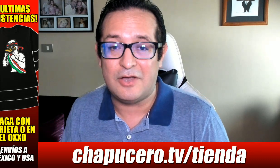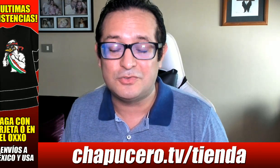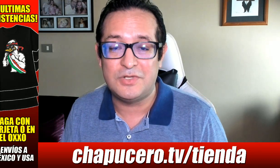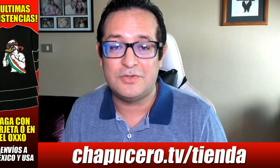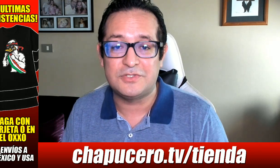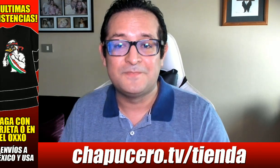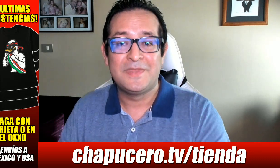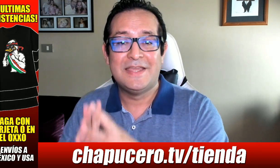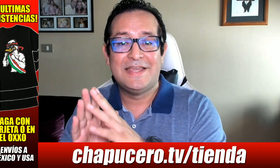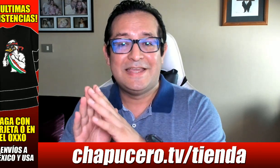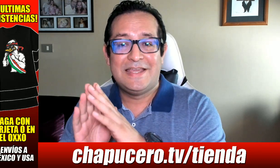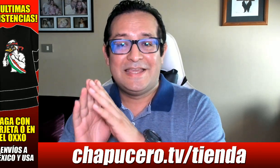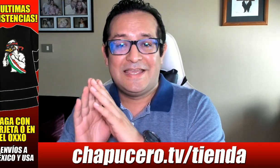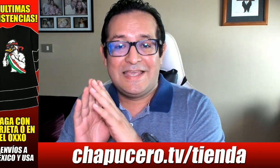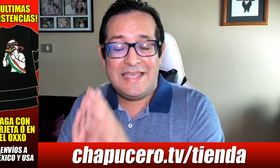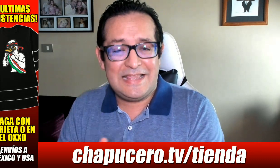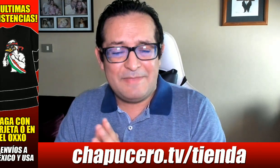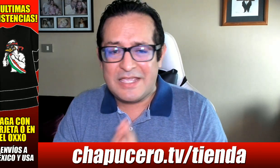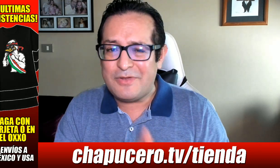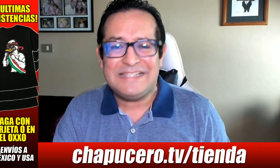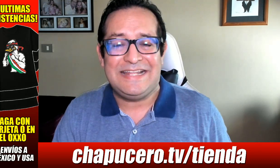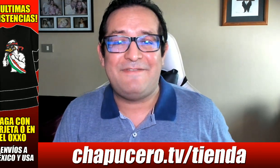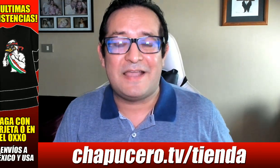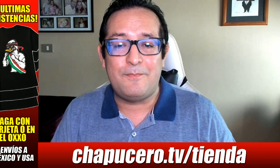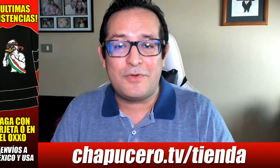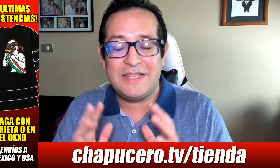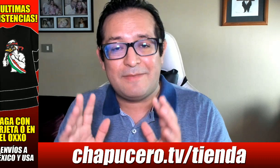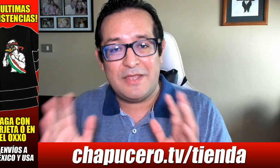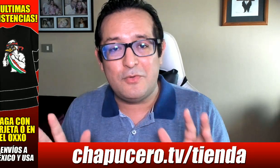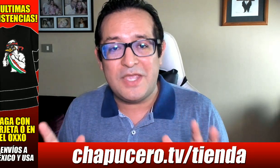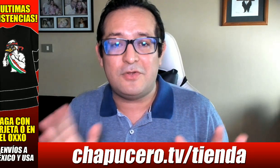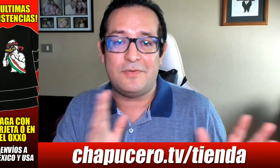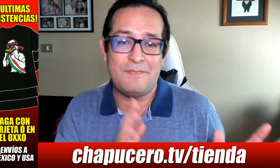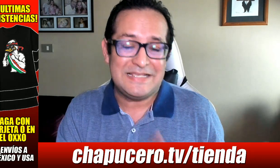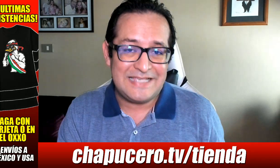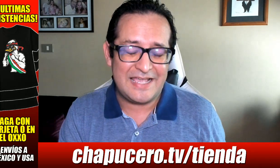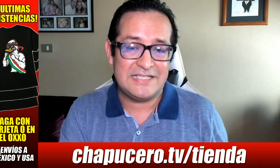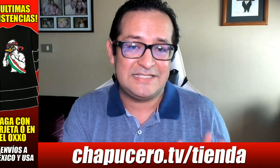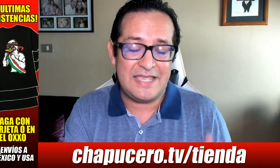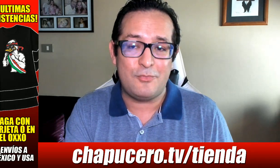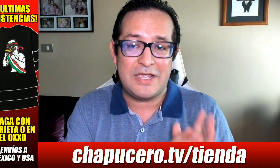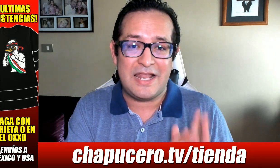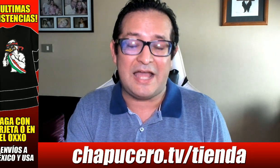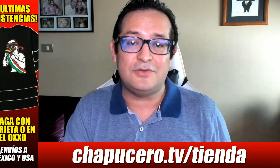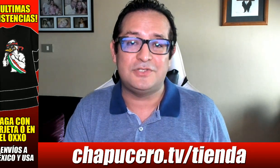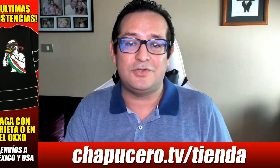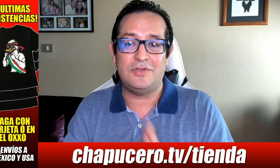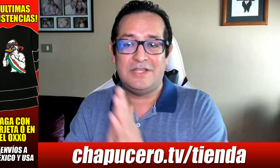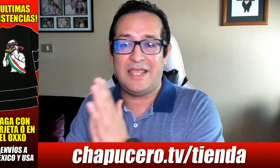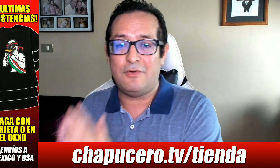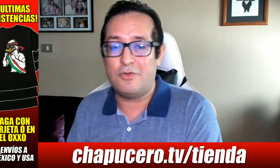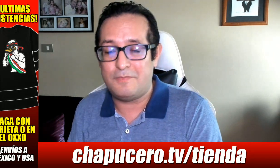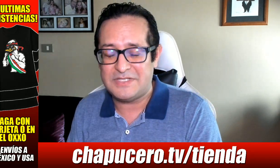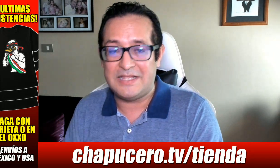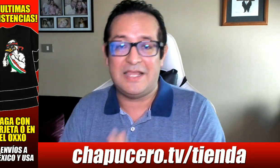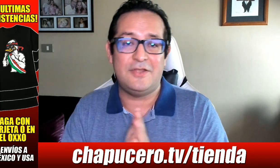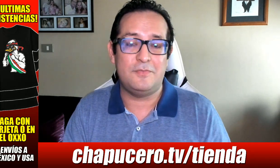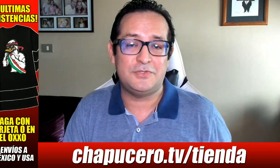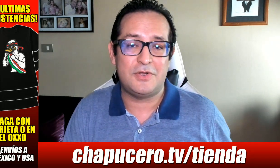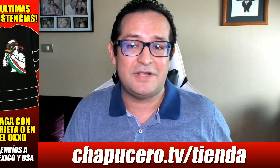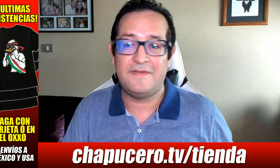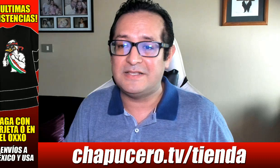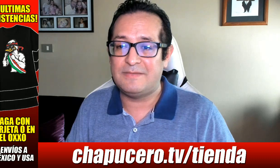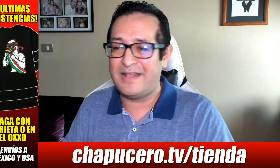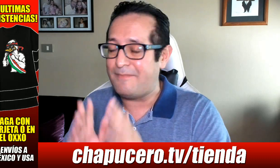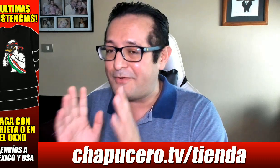eeuu y también que lo que significa porque también hubieron mensajes sí muy claros de lópez gatell de